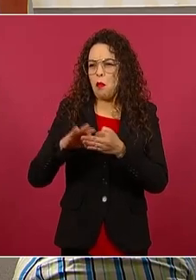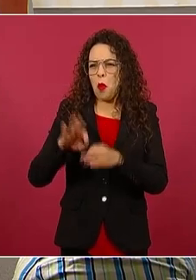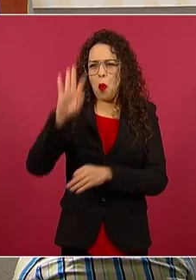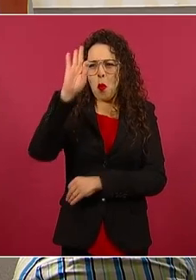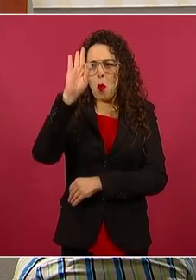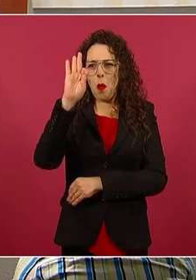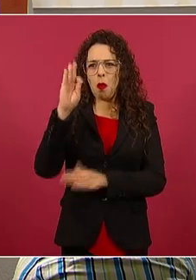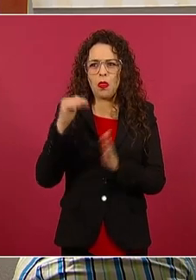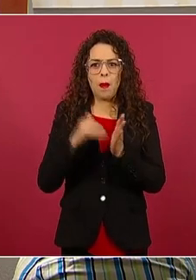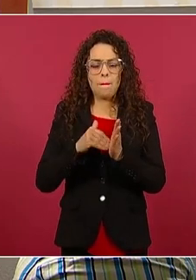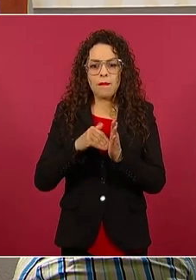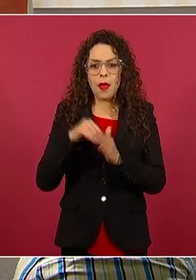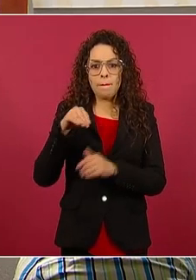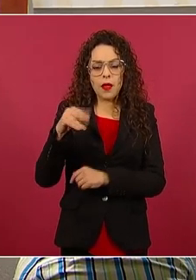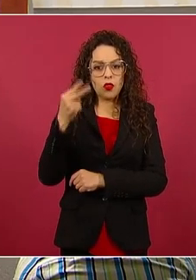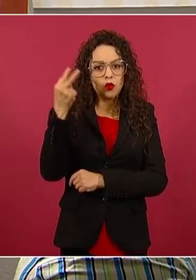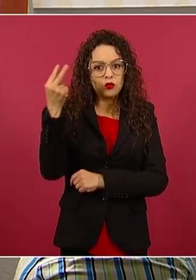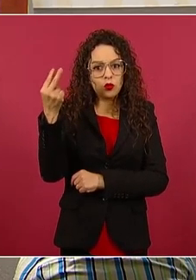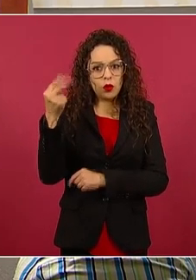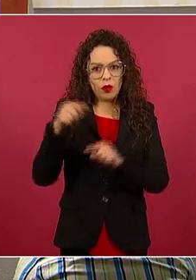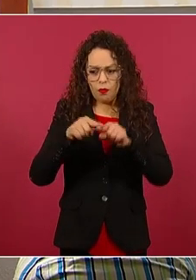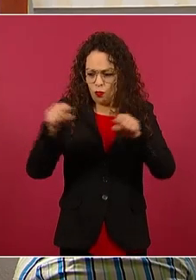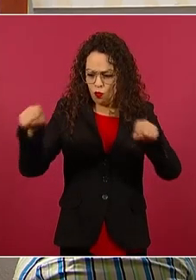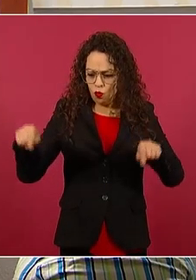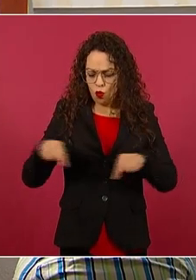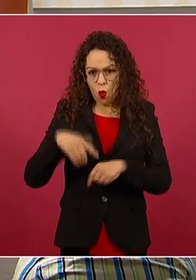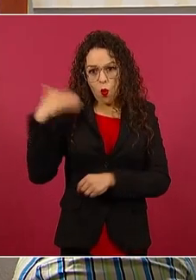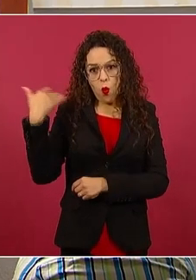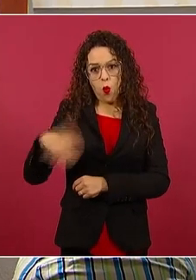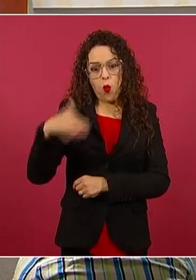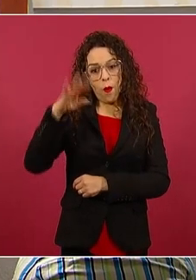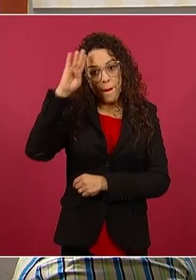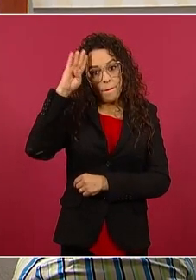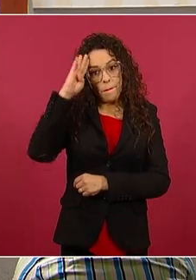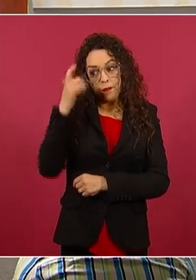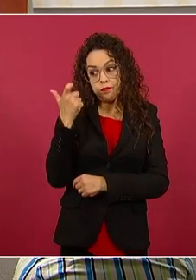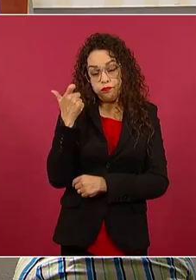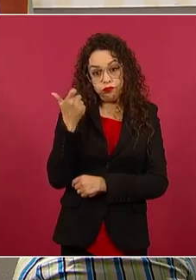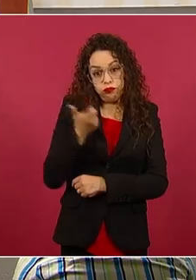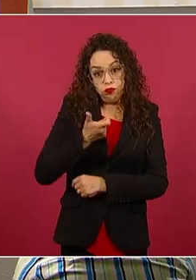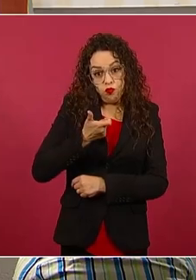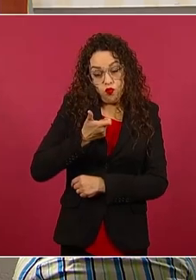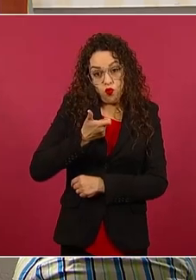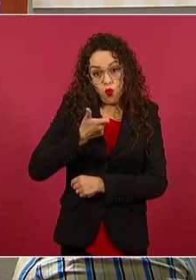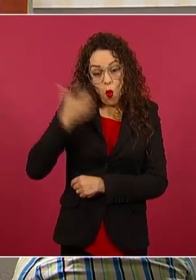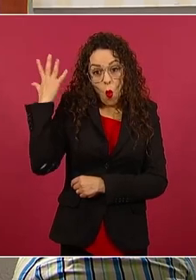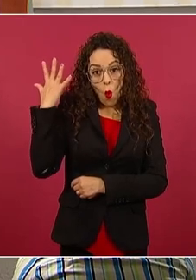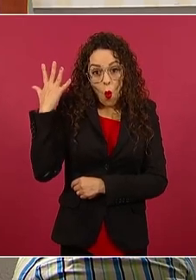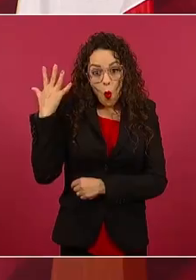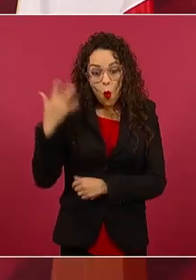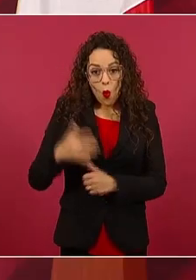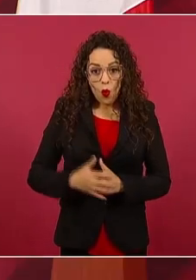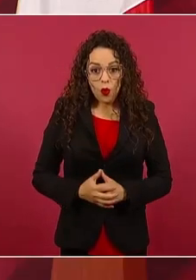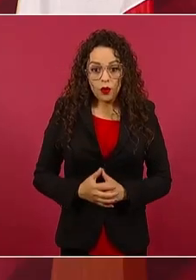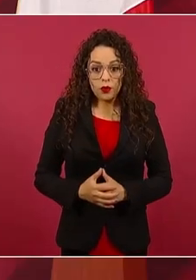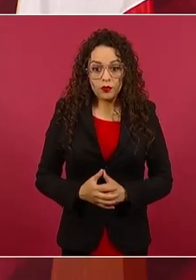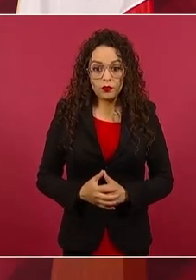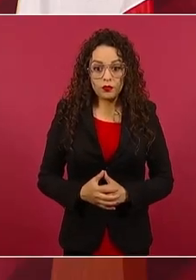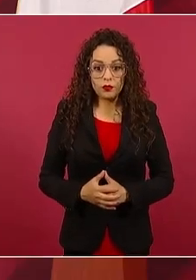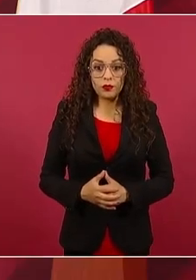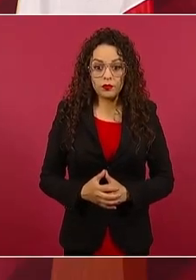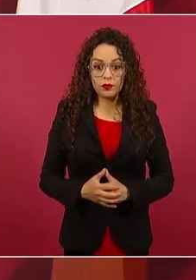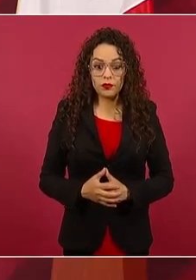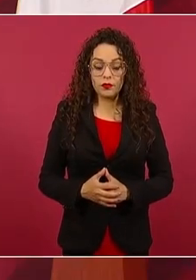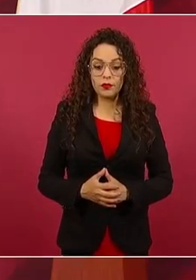40,000 metros cuadrados, que vale una fortuna. Pero esto es nada más